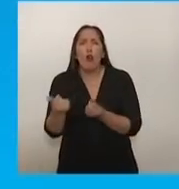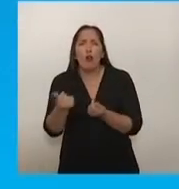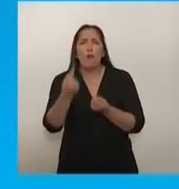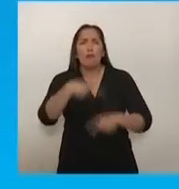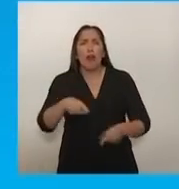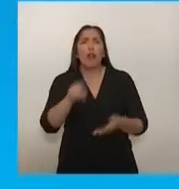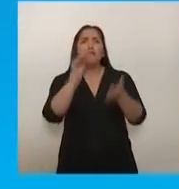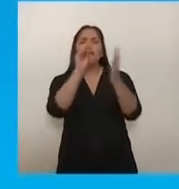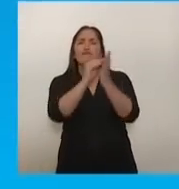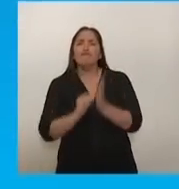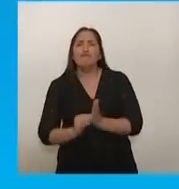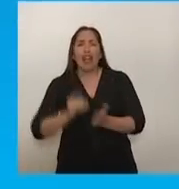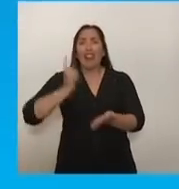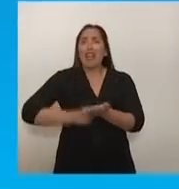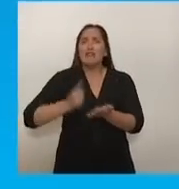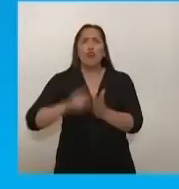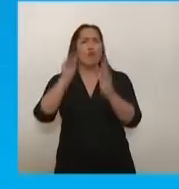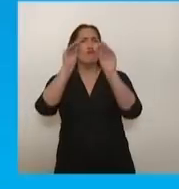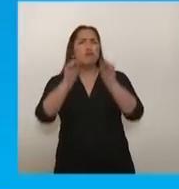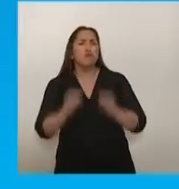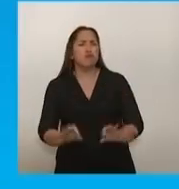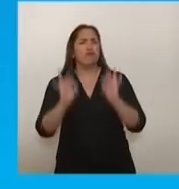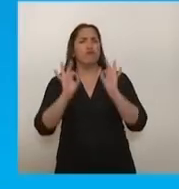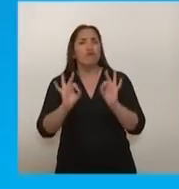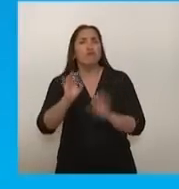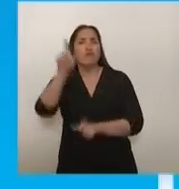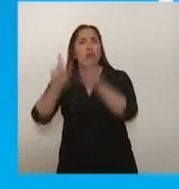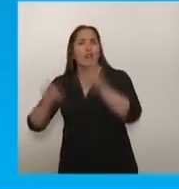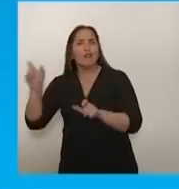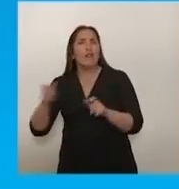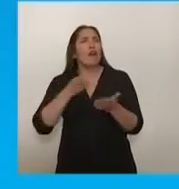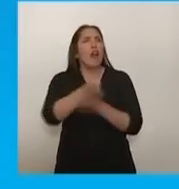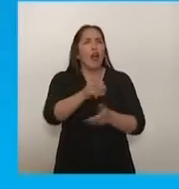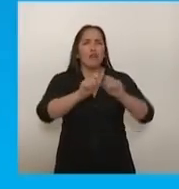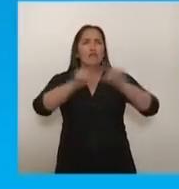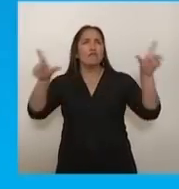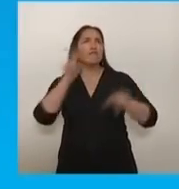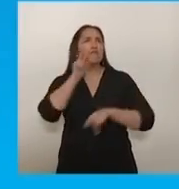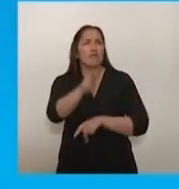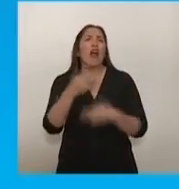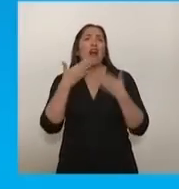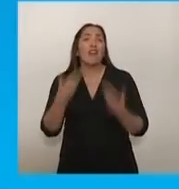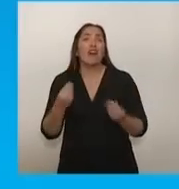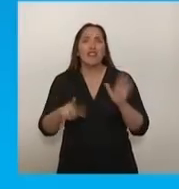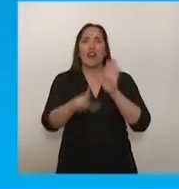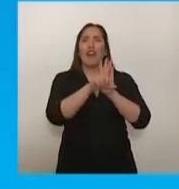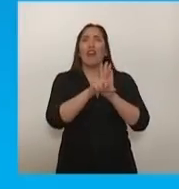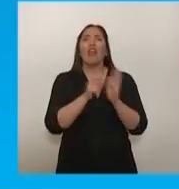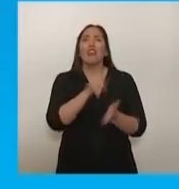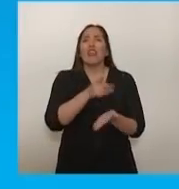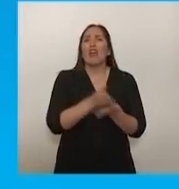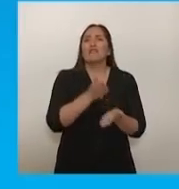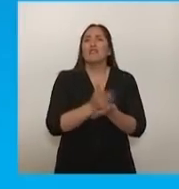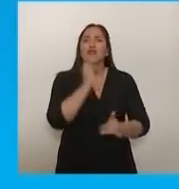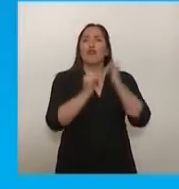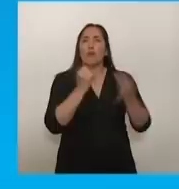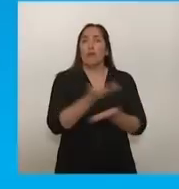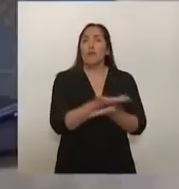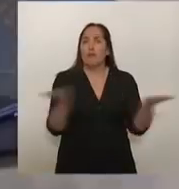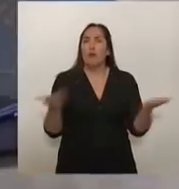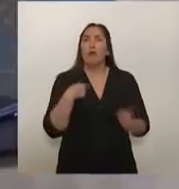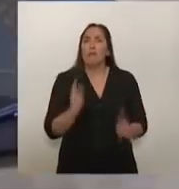decisiones quedan registradas y pueden estar al alcance de los ciudadanos, gracias a la Ley de Acceso a la Información Pública que